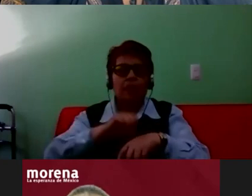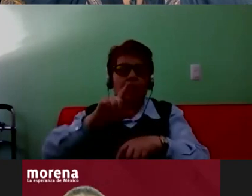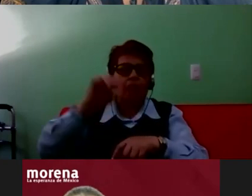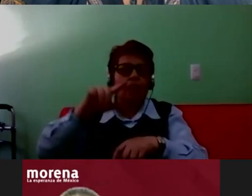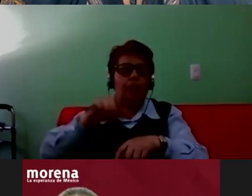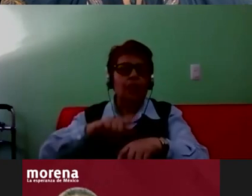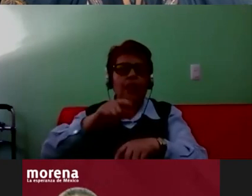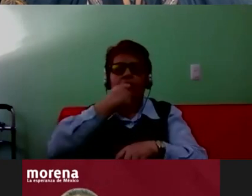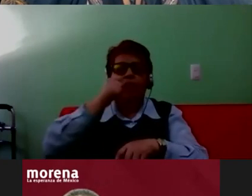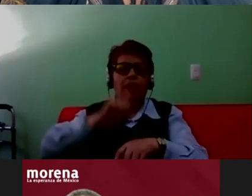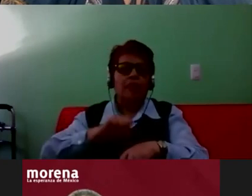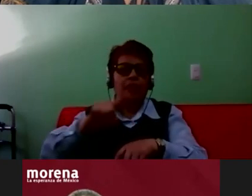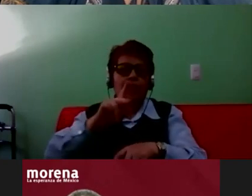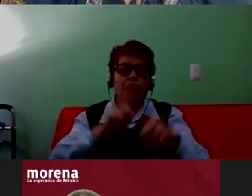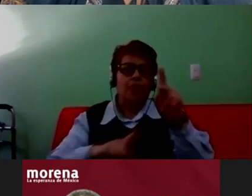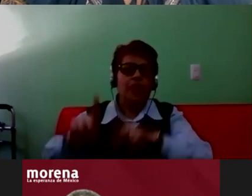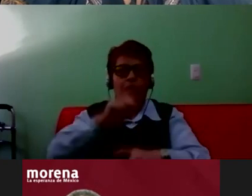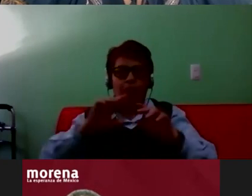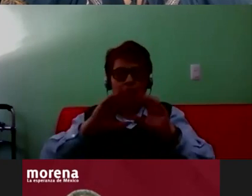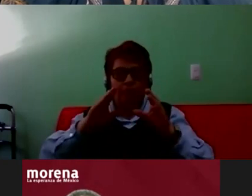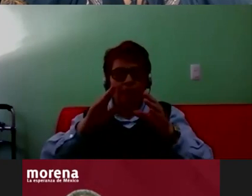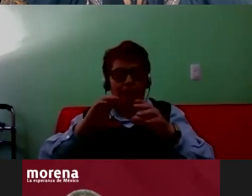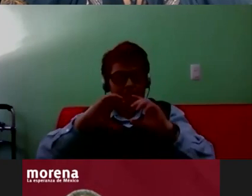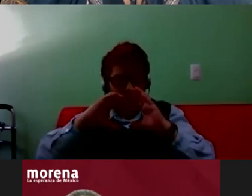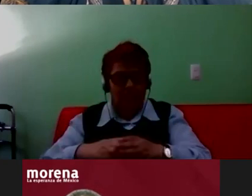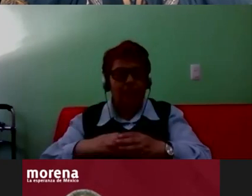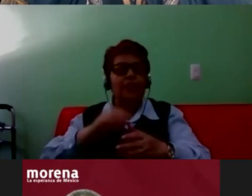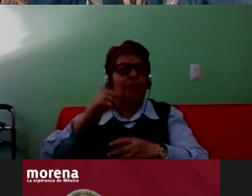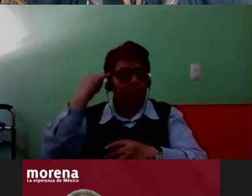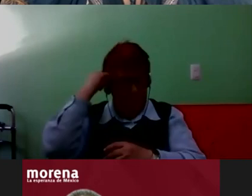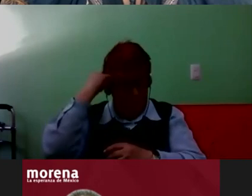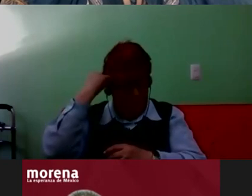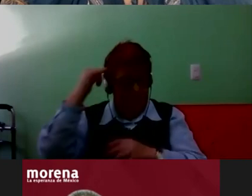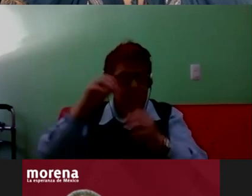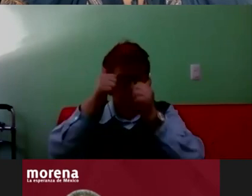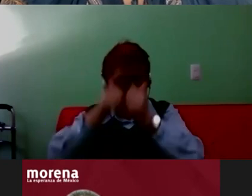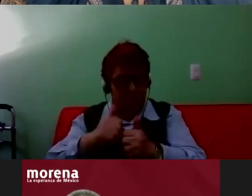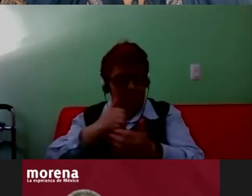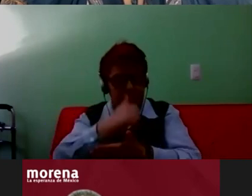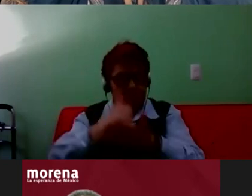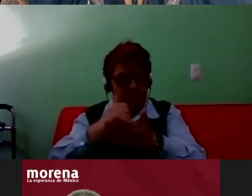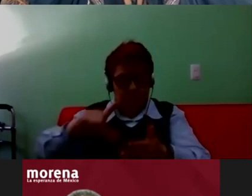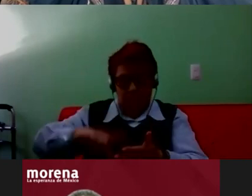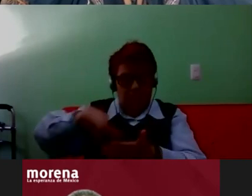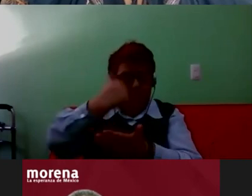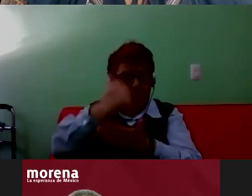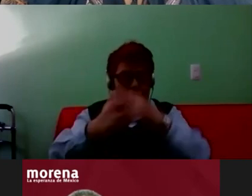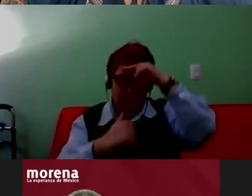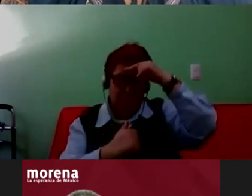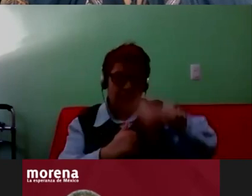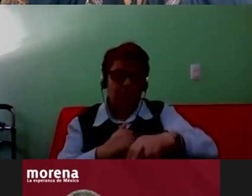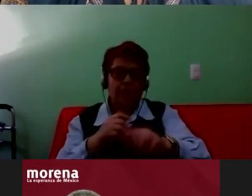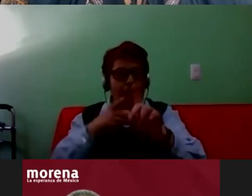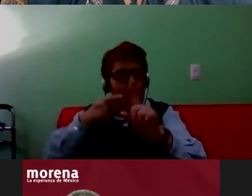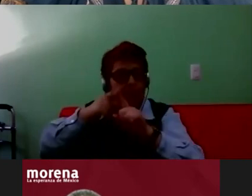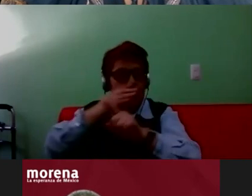Cultura y a la Secretaría de Pueblos y Barrios Originarios y Comunidades Indígenas Residentes, ambas del Gobierno de la Ciudad de México, con el